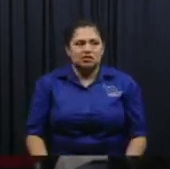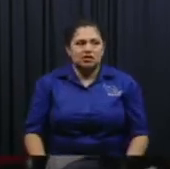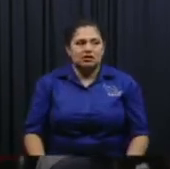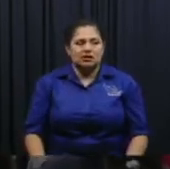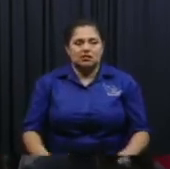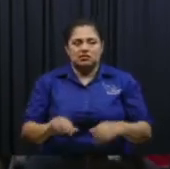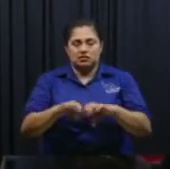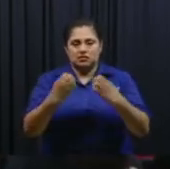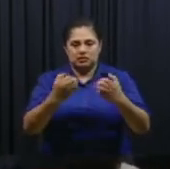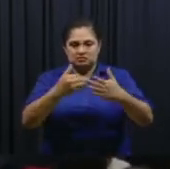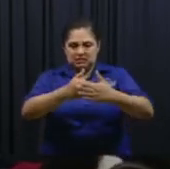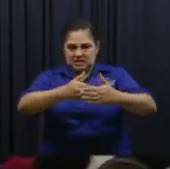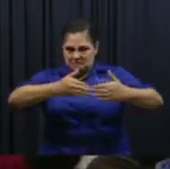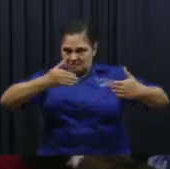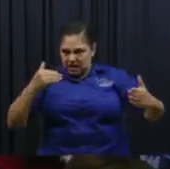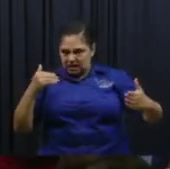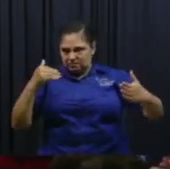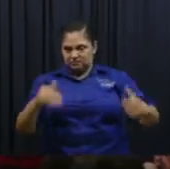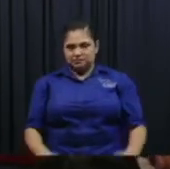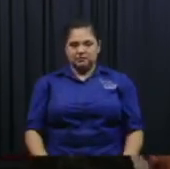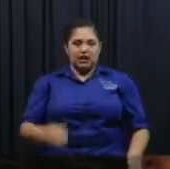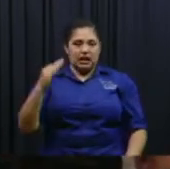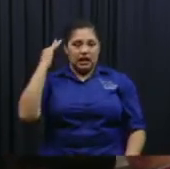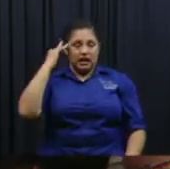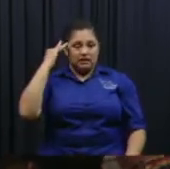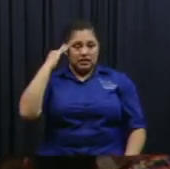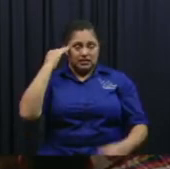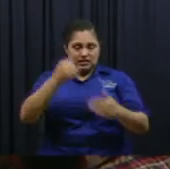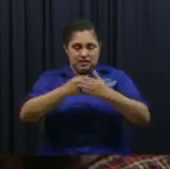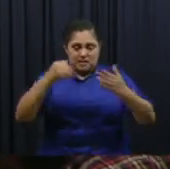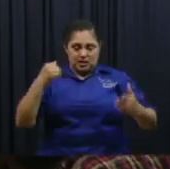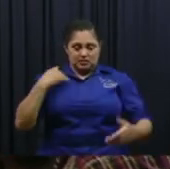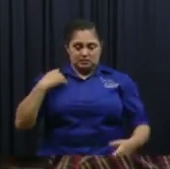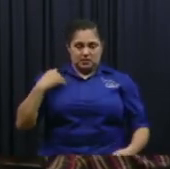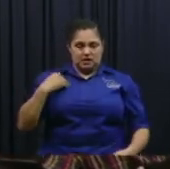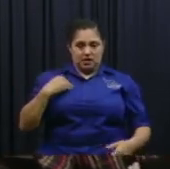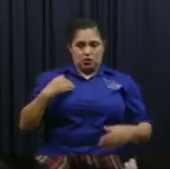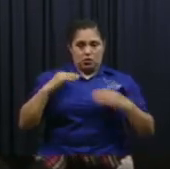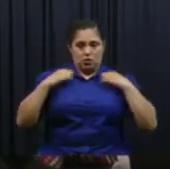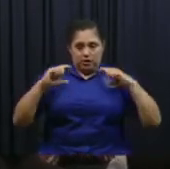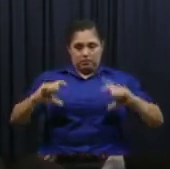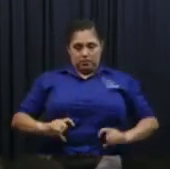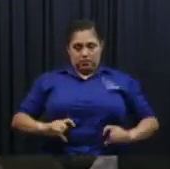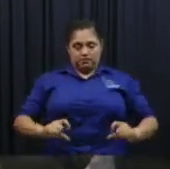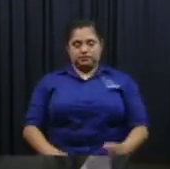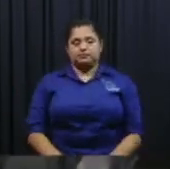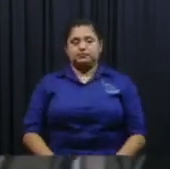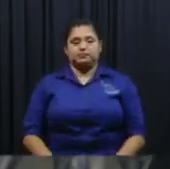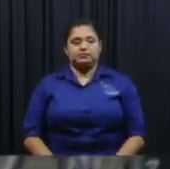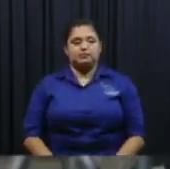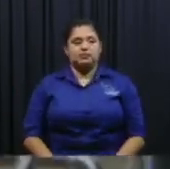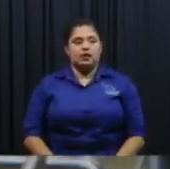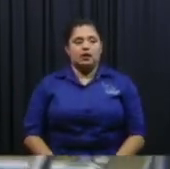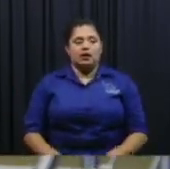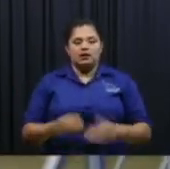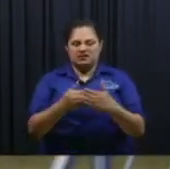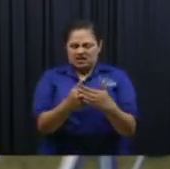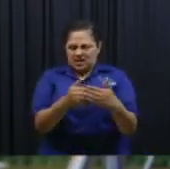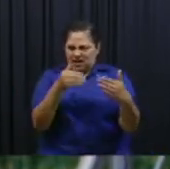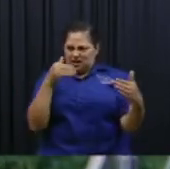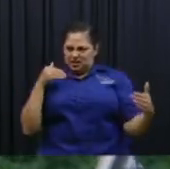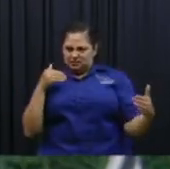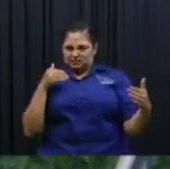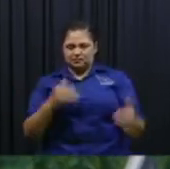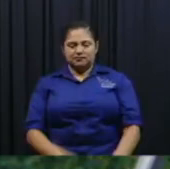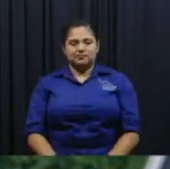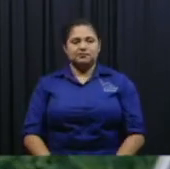y se separa de alguna forma no totalmente porque se paraba pero como que se alejaba